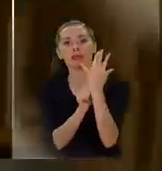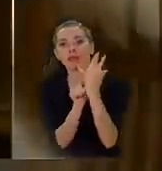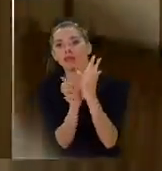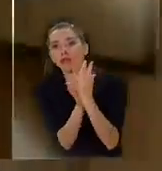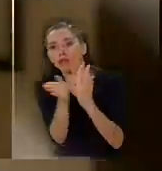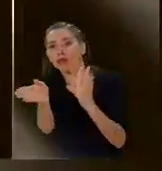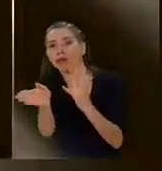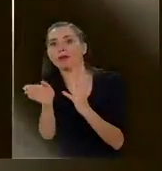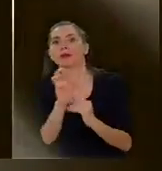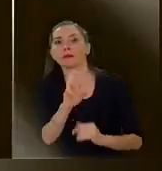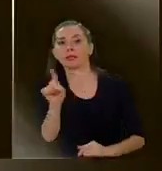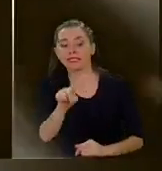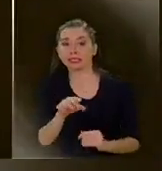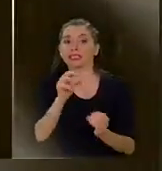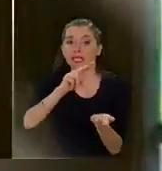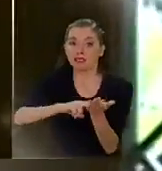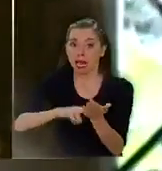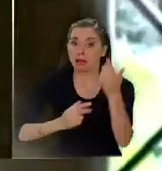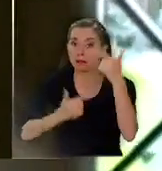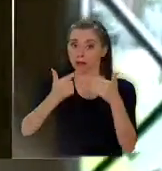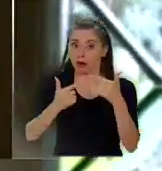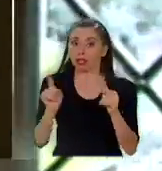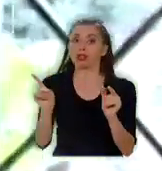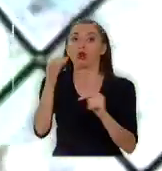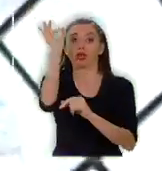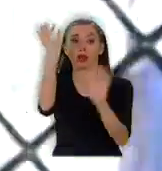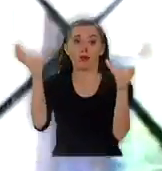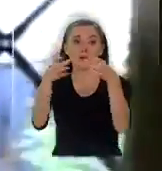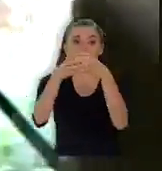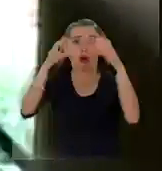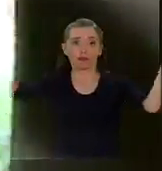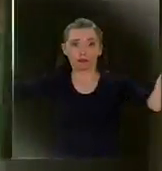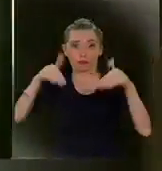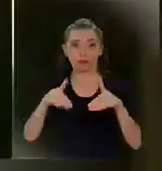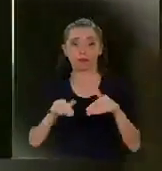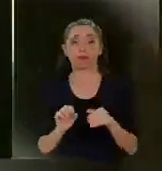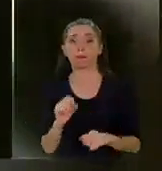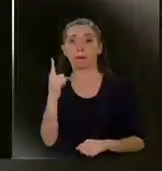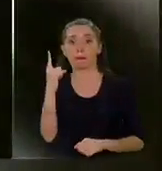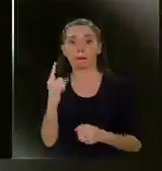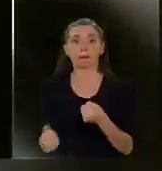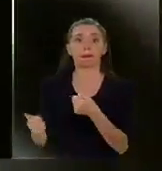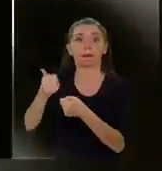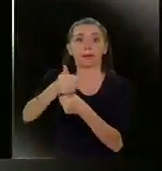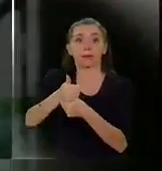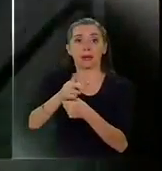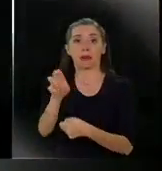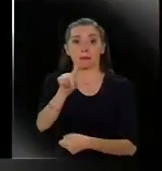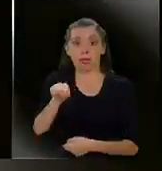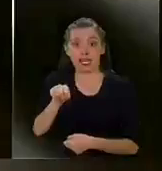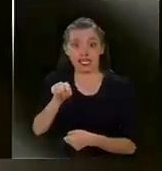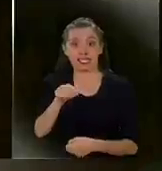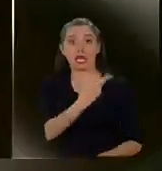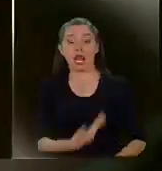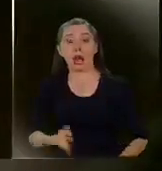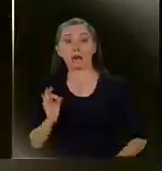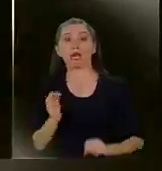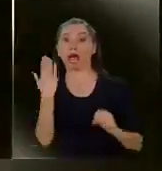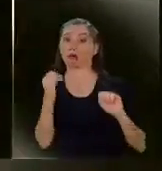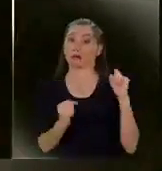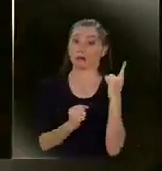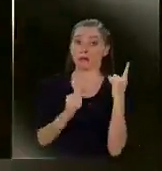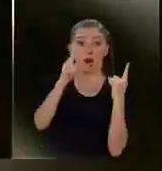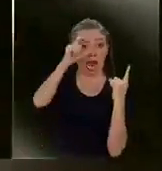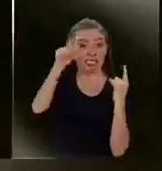de total realismo político sacrificó en su comité central al primer socialista que llegó a La Moneda después de Salvador Allende, y uno de los tres